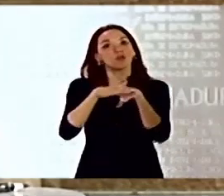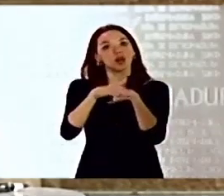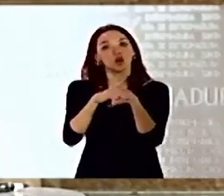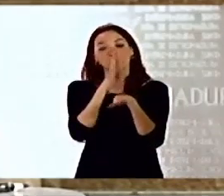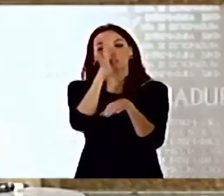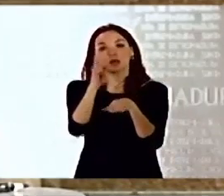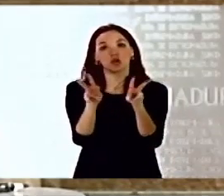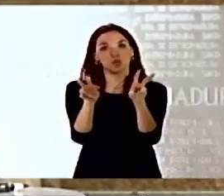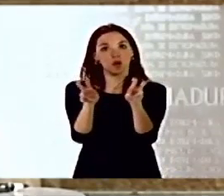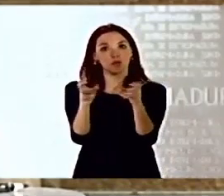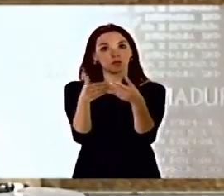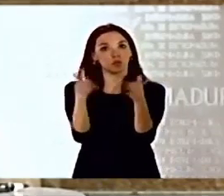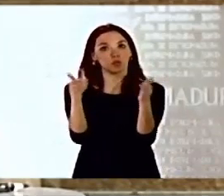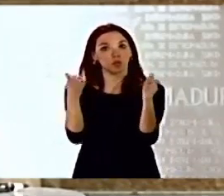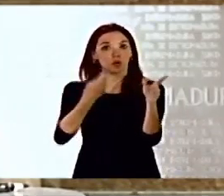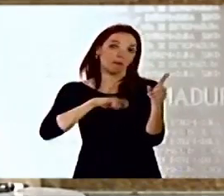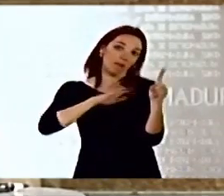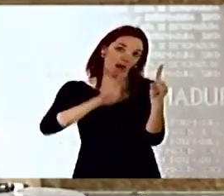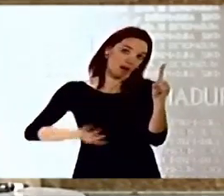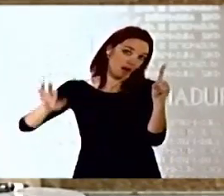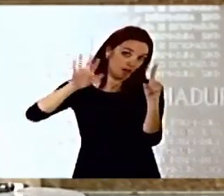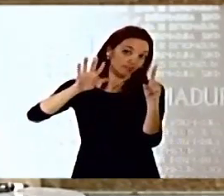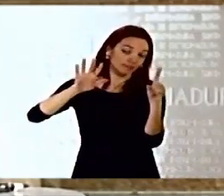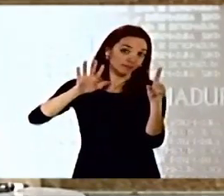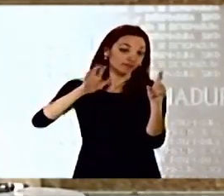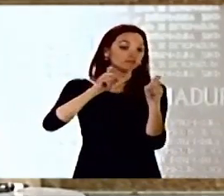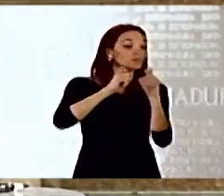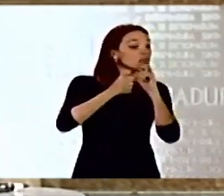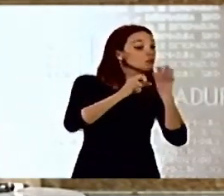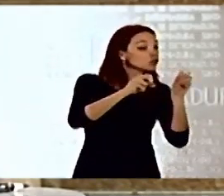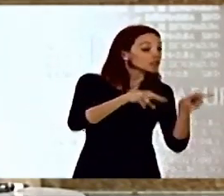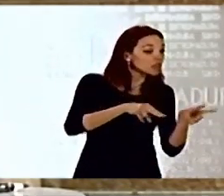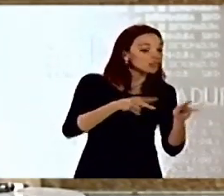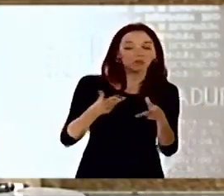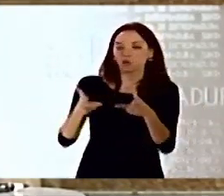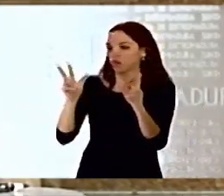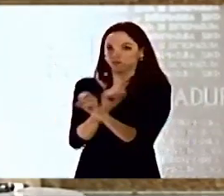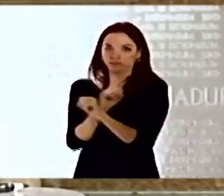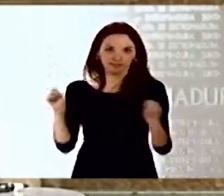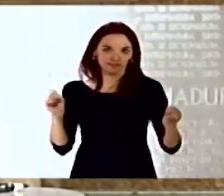este país. Y, desde luego, sin periodismo no hay democracia y, por